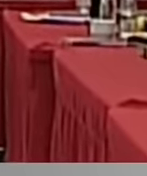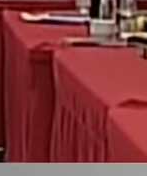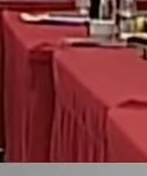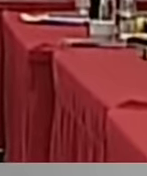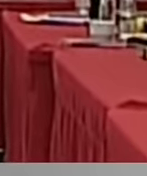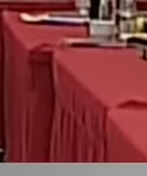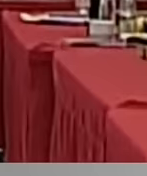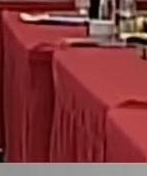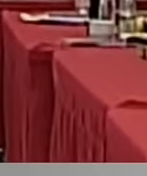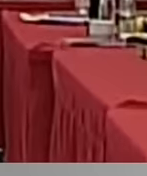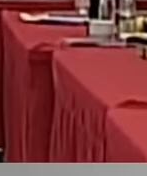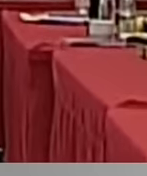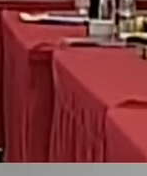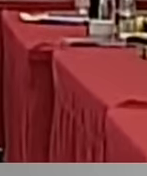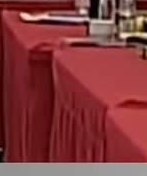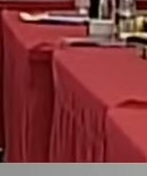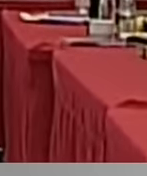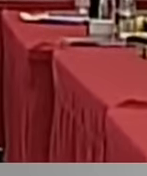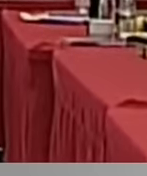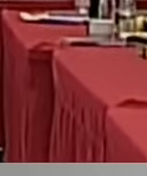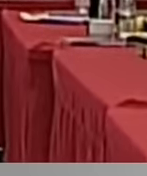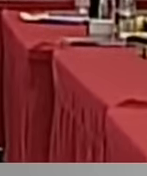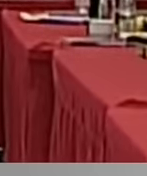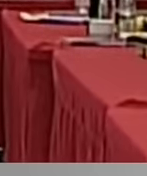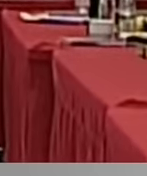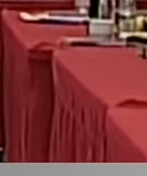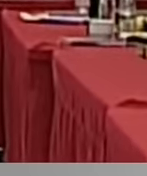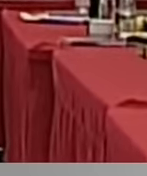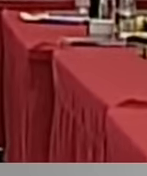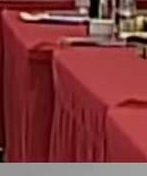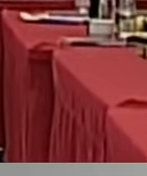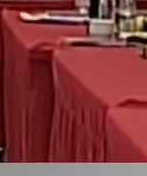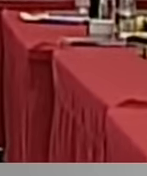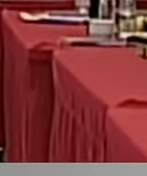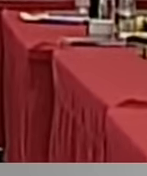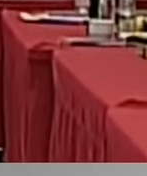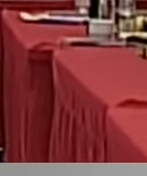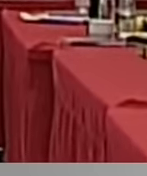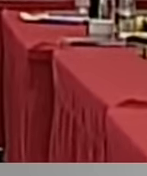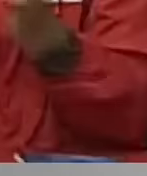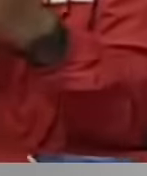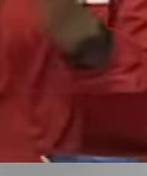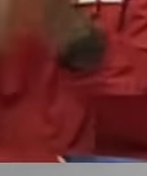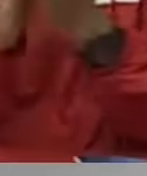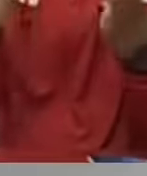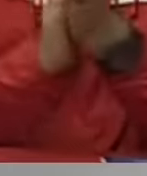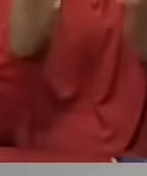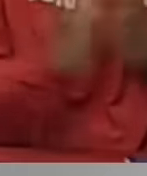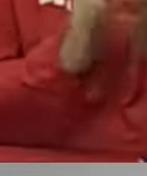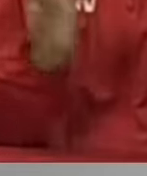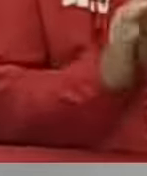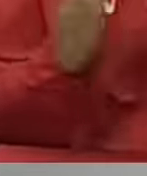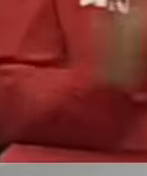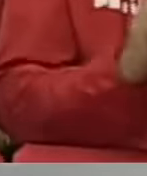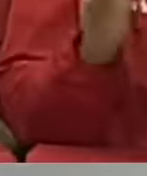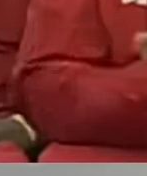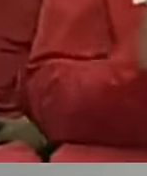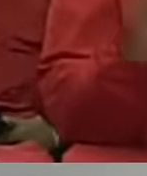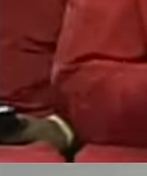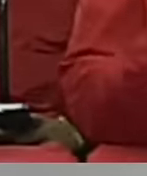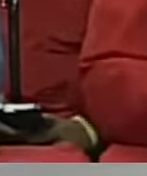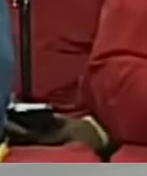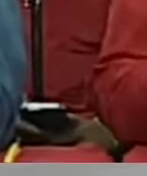entregar al partido esta hermosísima casa a la disposición de la militancia del